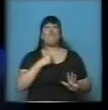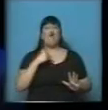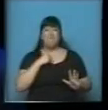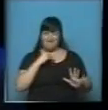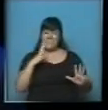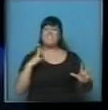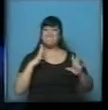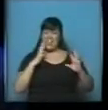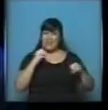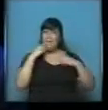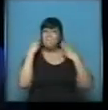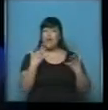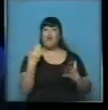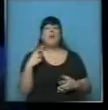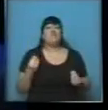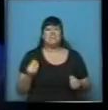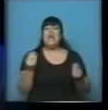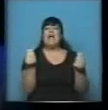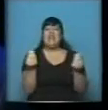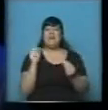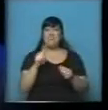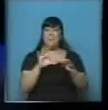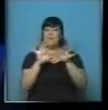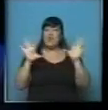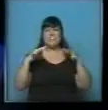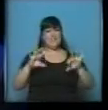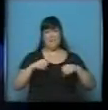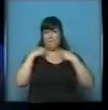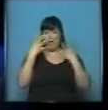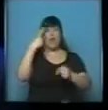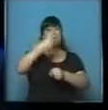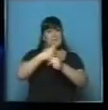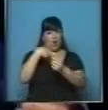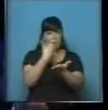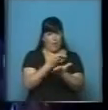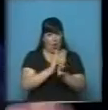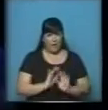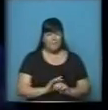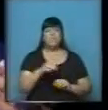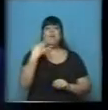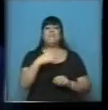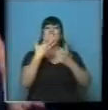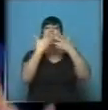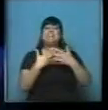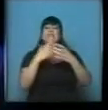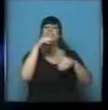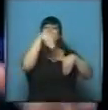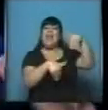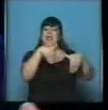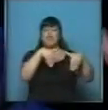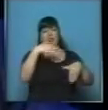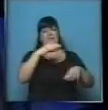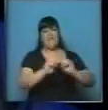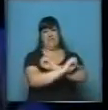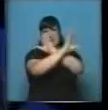y para eso necesitamos mejorar la calidad democrática. Por eso propongo, primero, que tengamos un sistema electoral más transparente, que